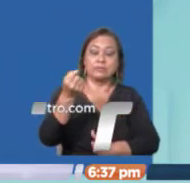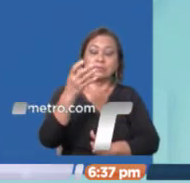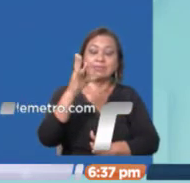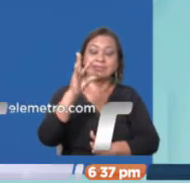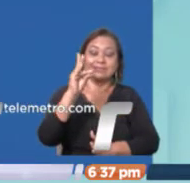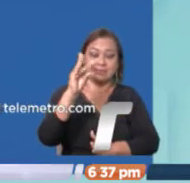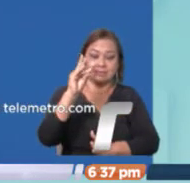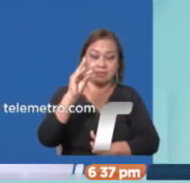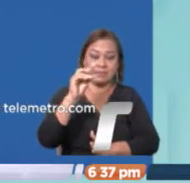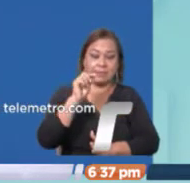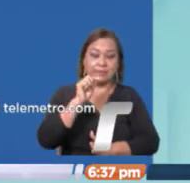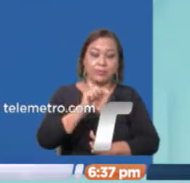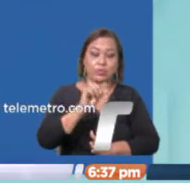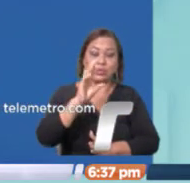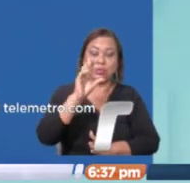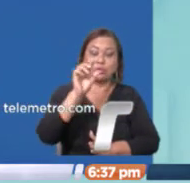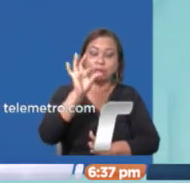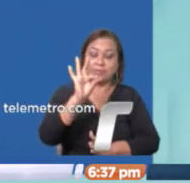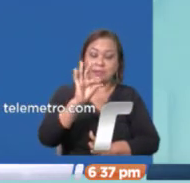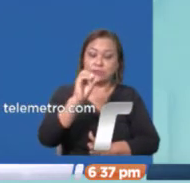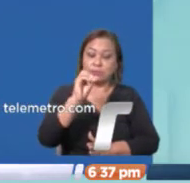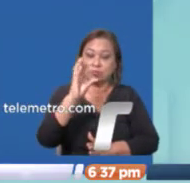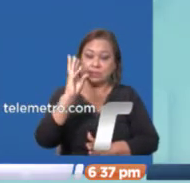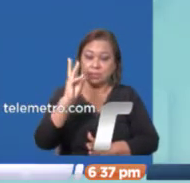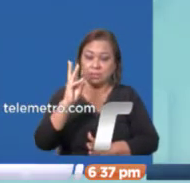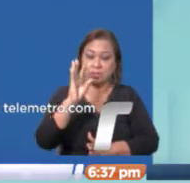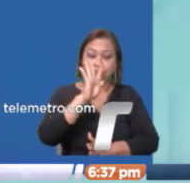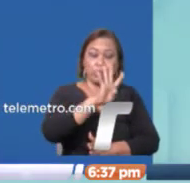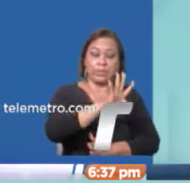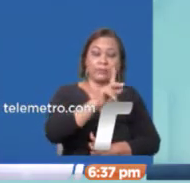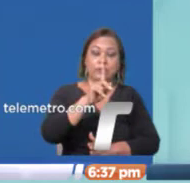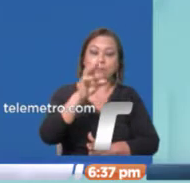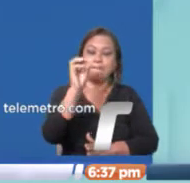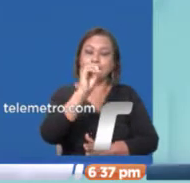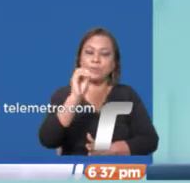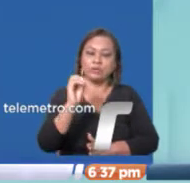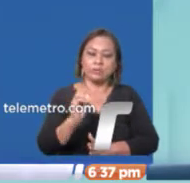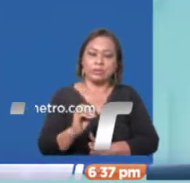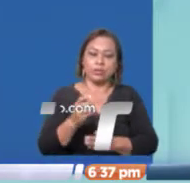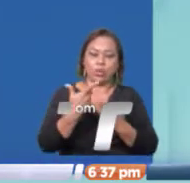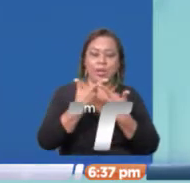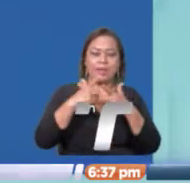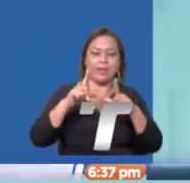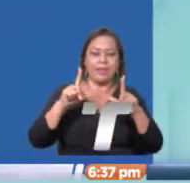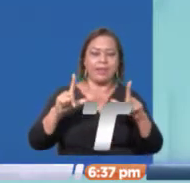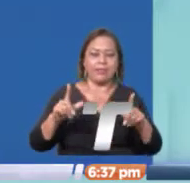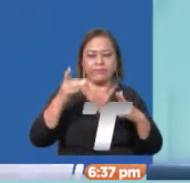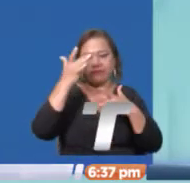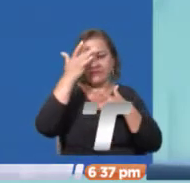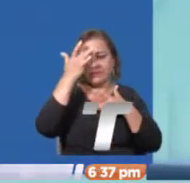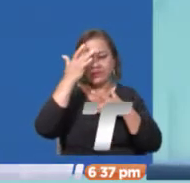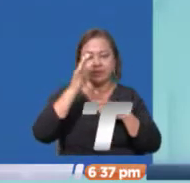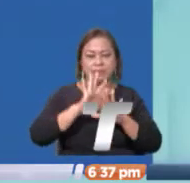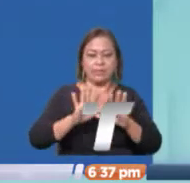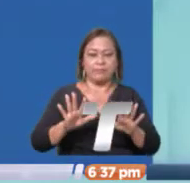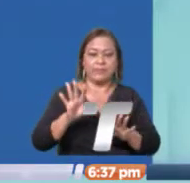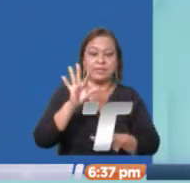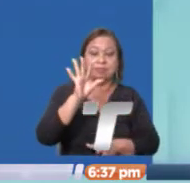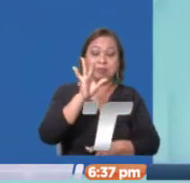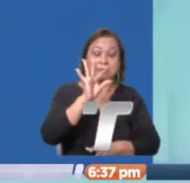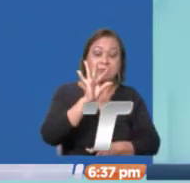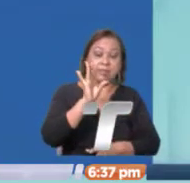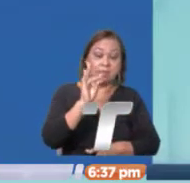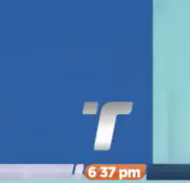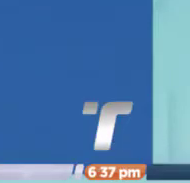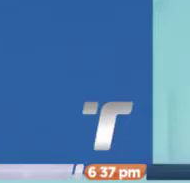56.917.906 para un 41% y se han recuperado un total de 79 millones de personas